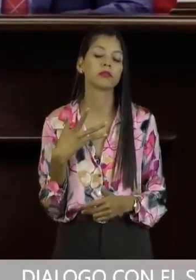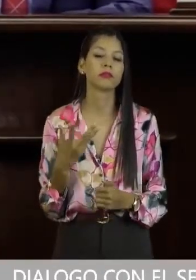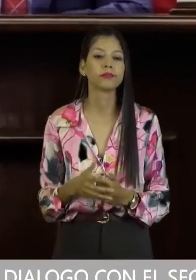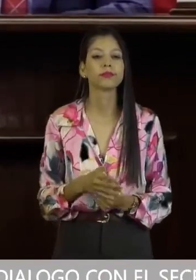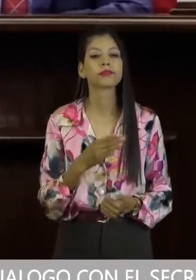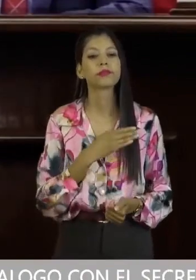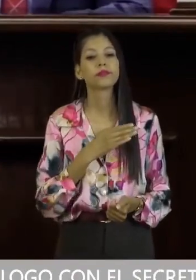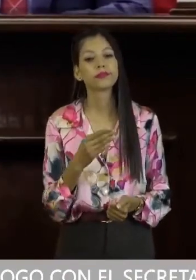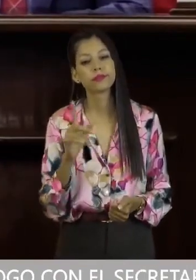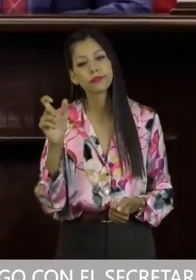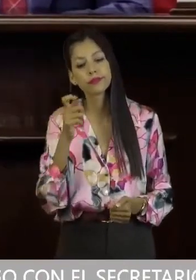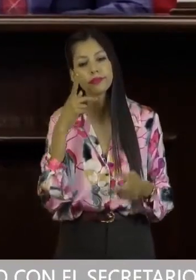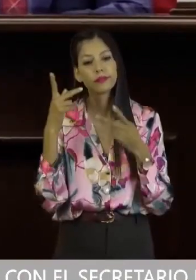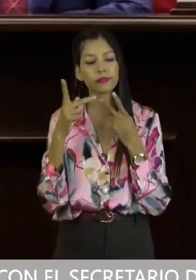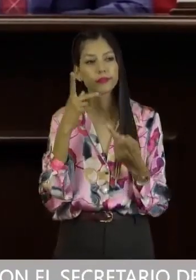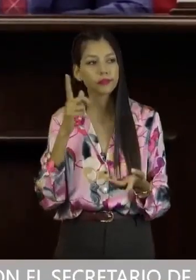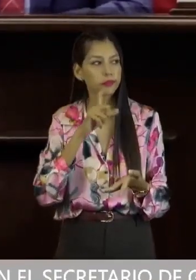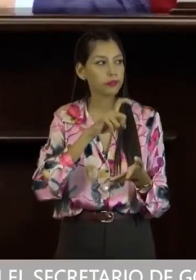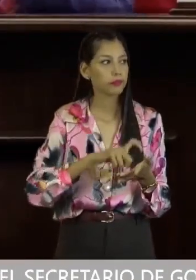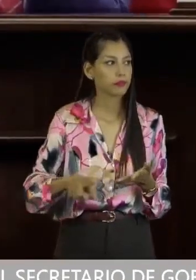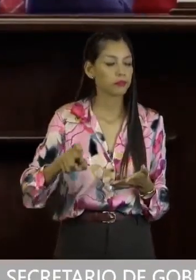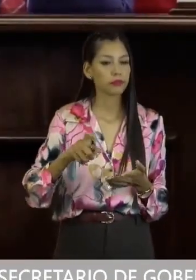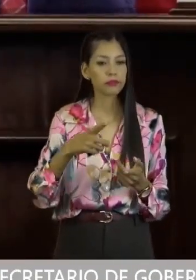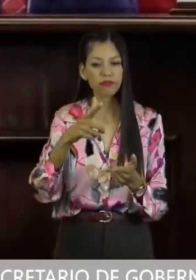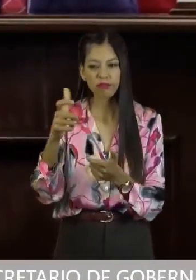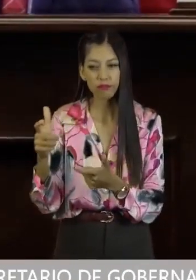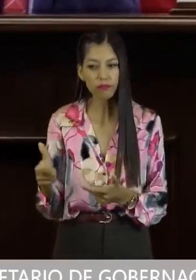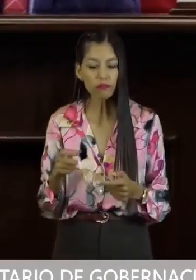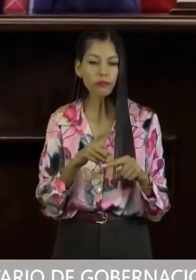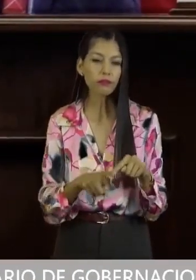Bueno, pues cuando hablamos de compra de armamento,